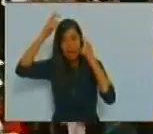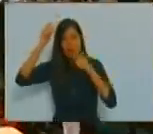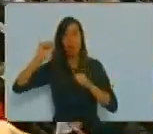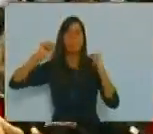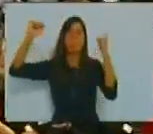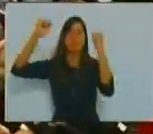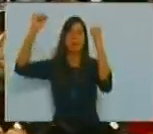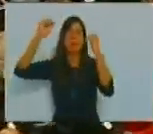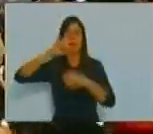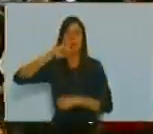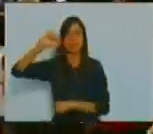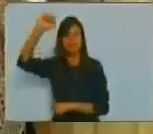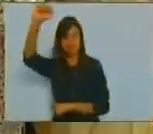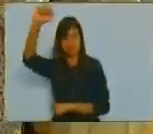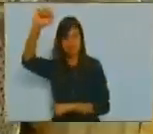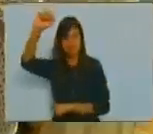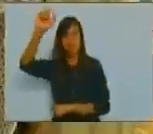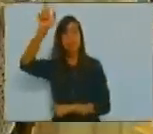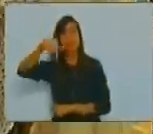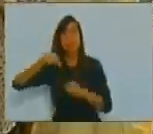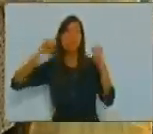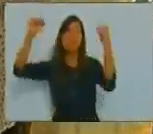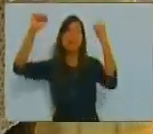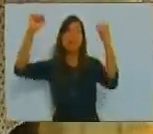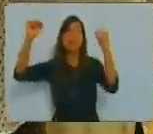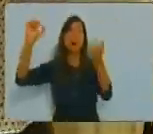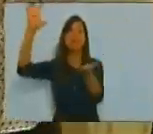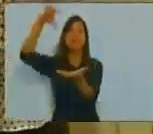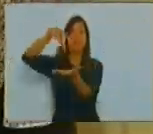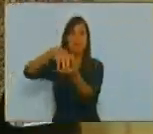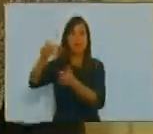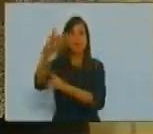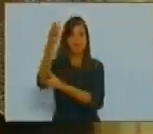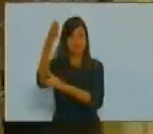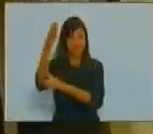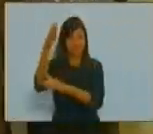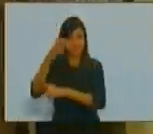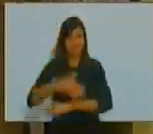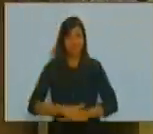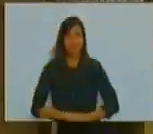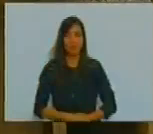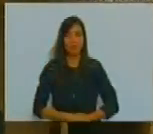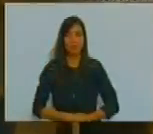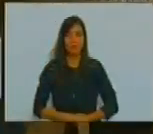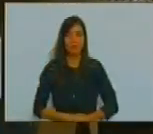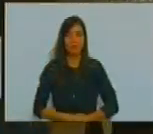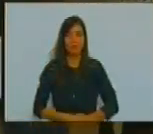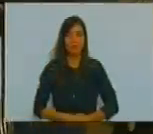viva el presidente Nicolás Maduro! ¡Y que viva la Asamblea Nacional Constituyente!